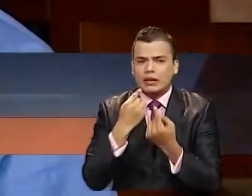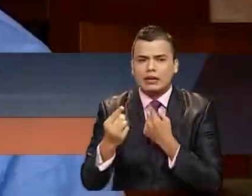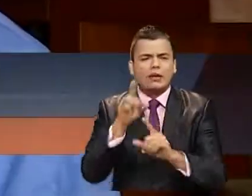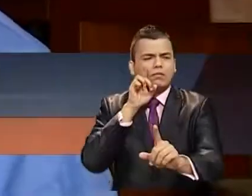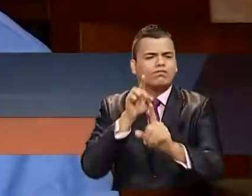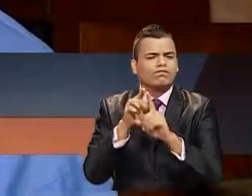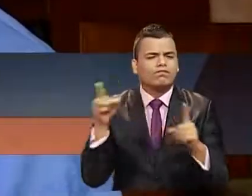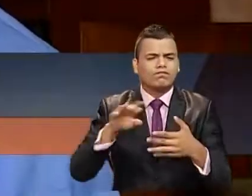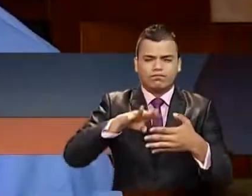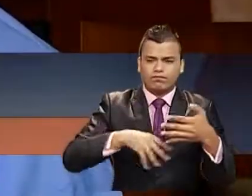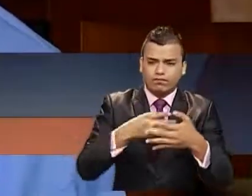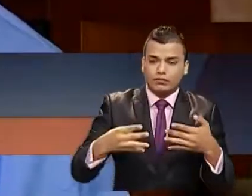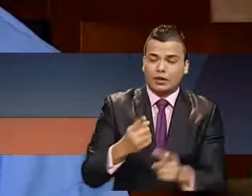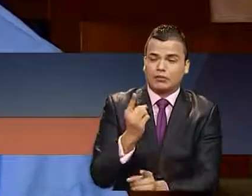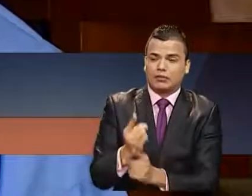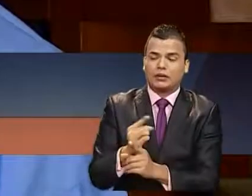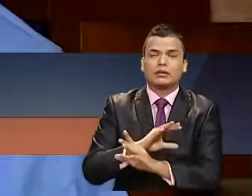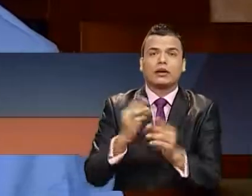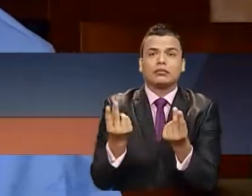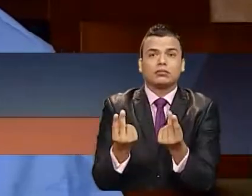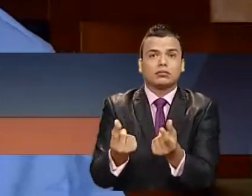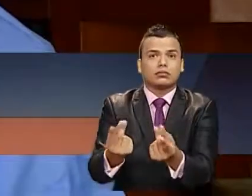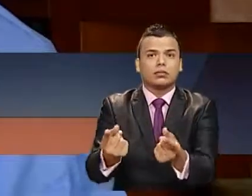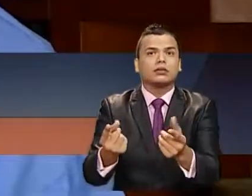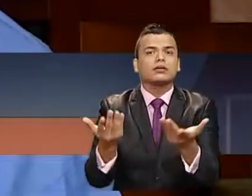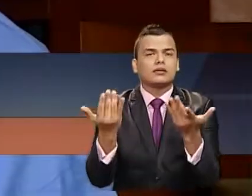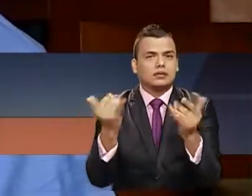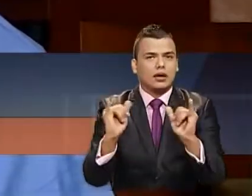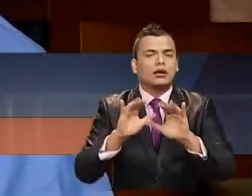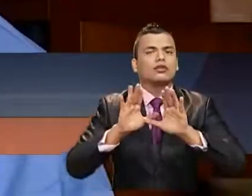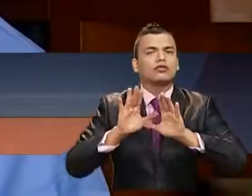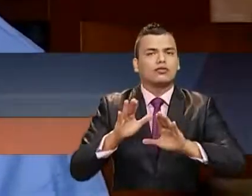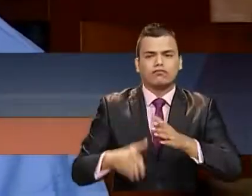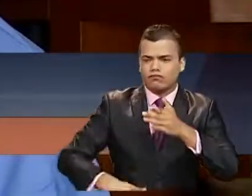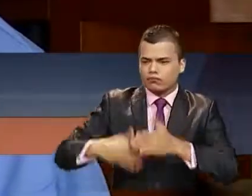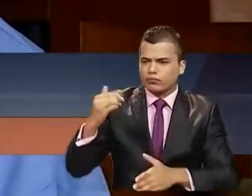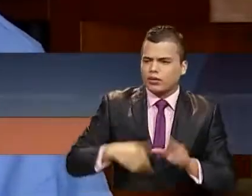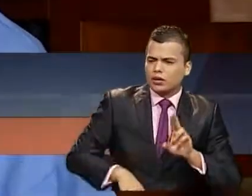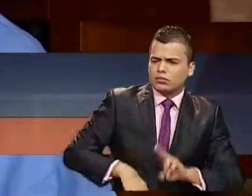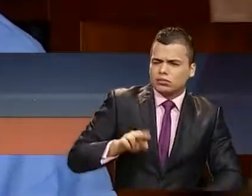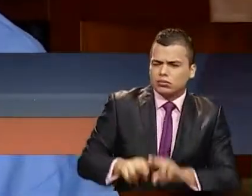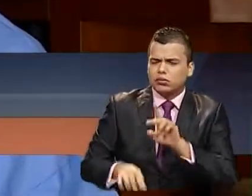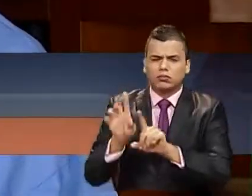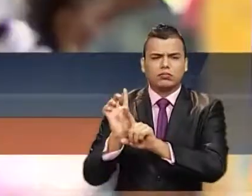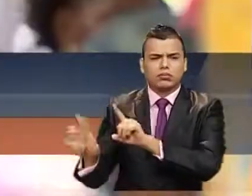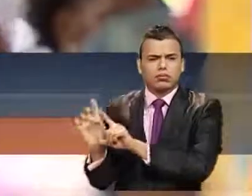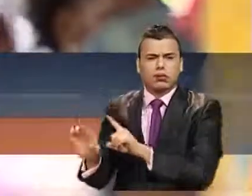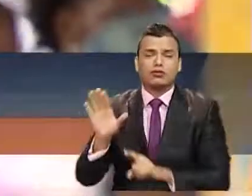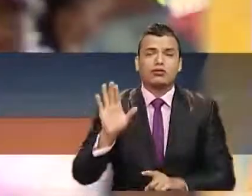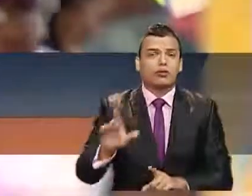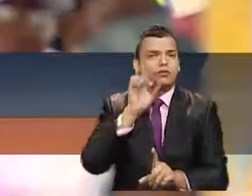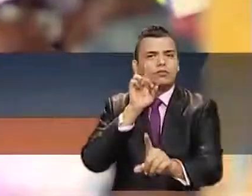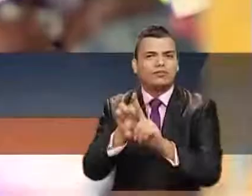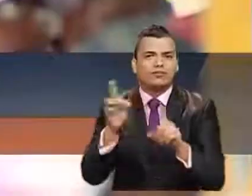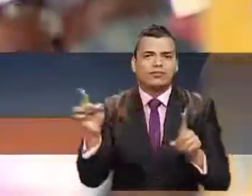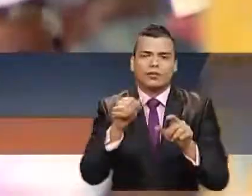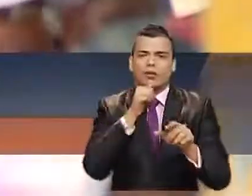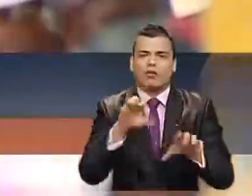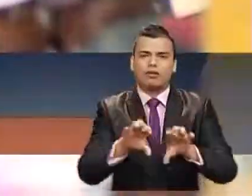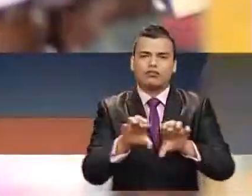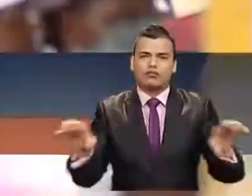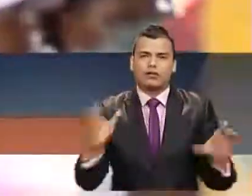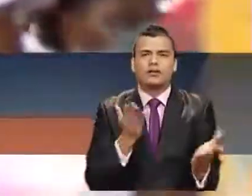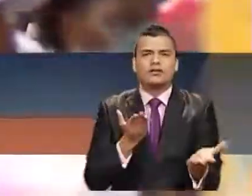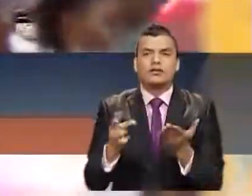es el cronograma si se cumpla y rápidamente podamos iniciar las obras que tienen que ver con el acueducto de